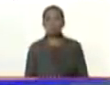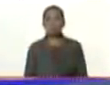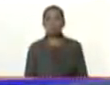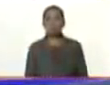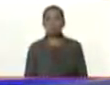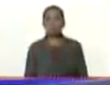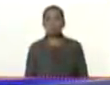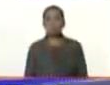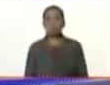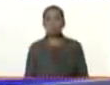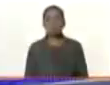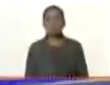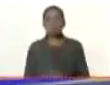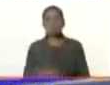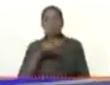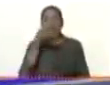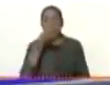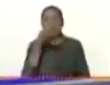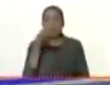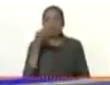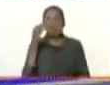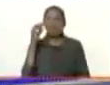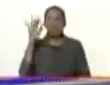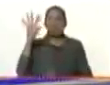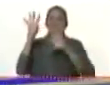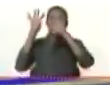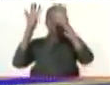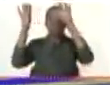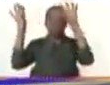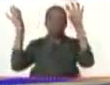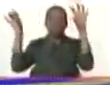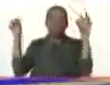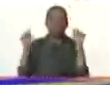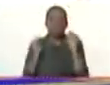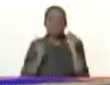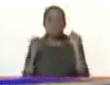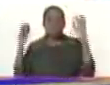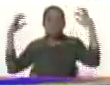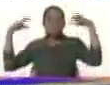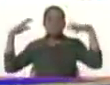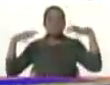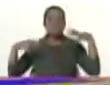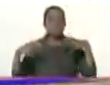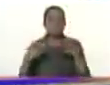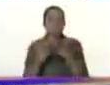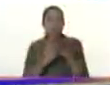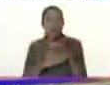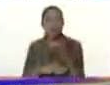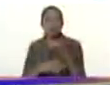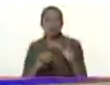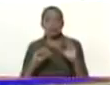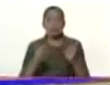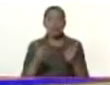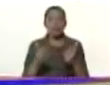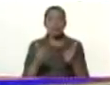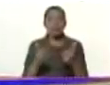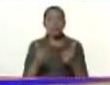esta tarde nublada, fría y lluviosa, antes de que arranque